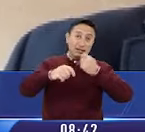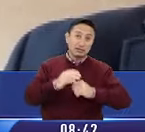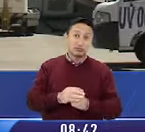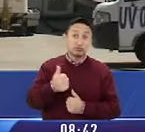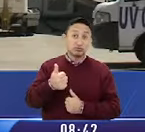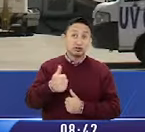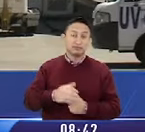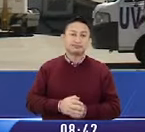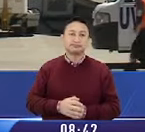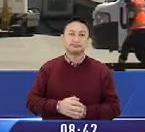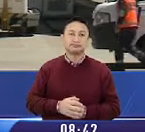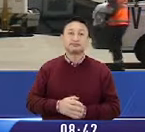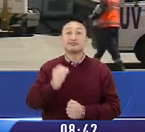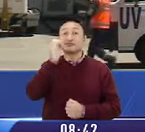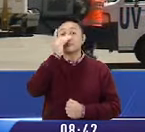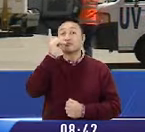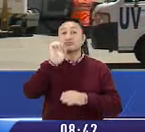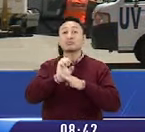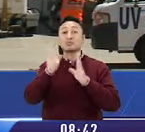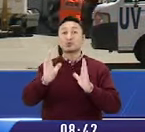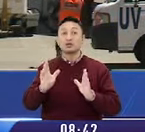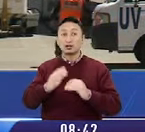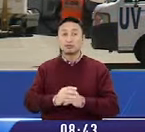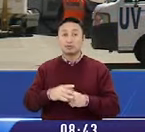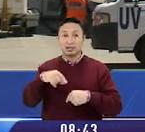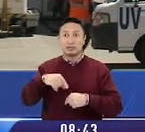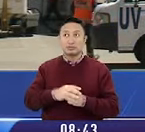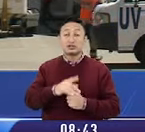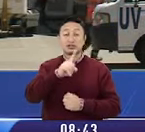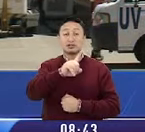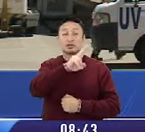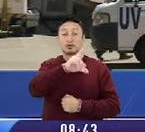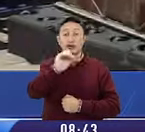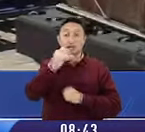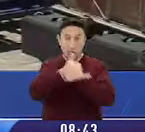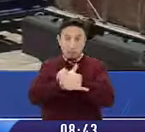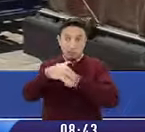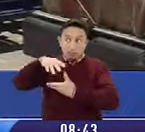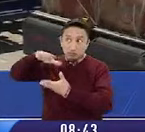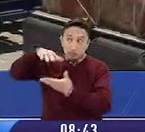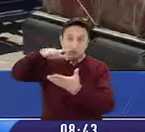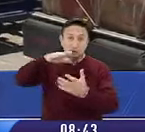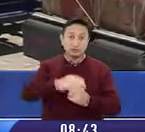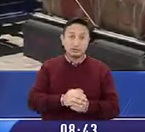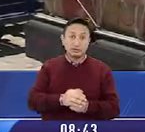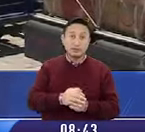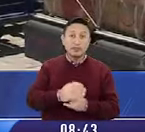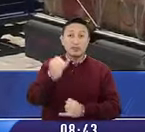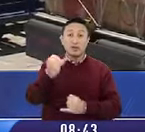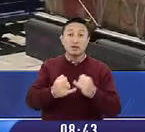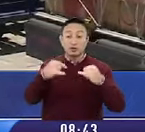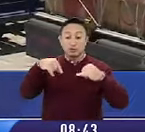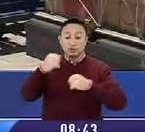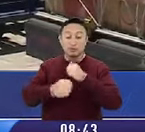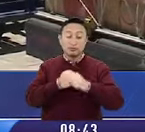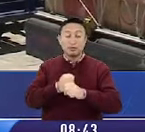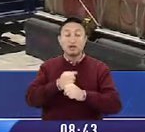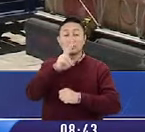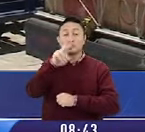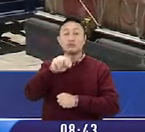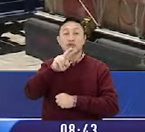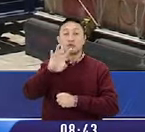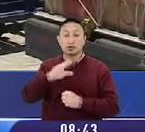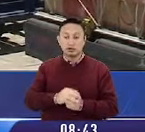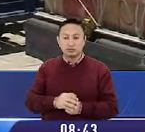bueno. Si bien las flores ecuatorianas llegan actualmente a 120 países, se deberá esperar al último trimestre de 2024